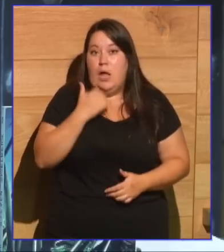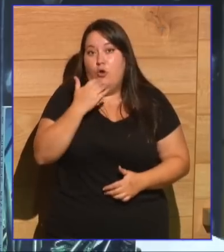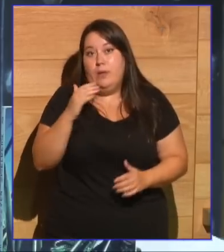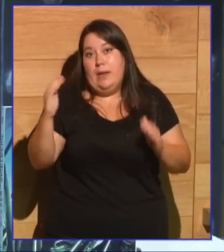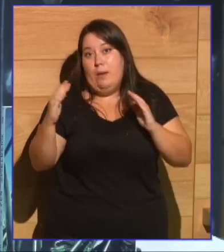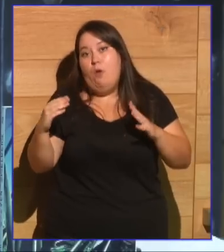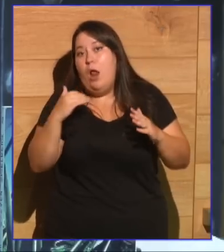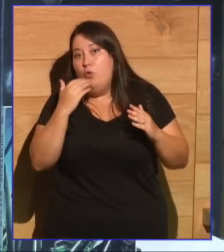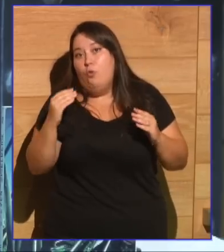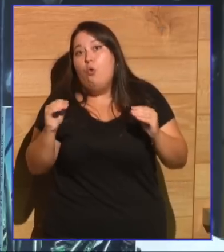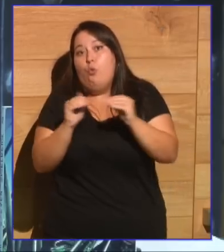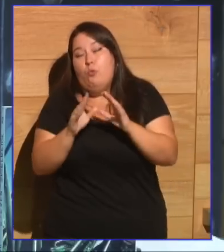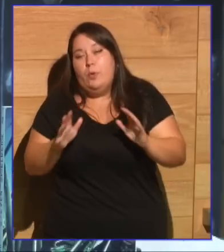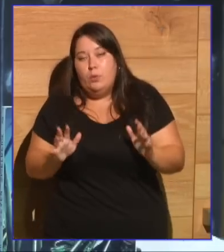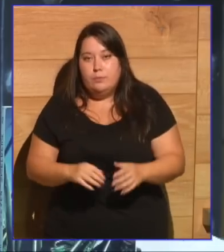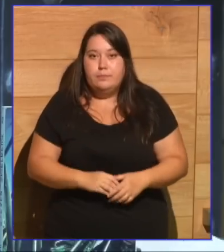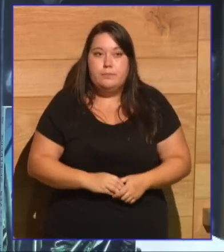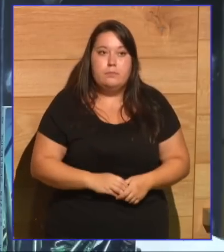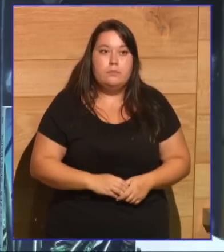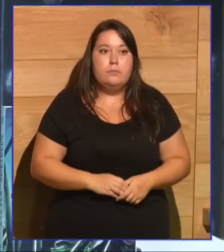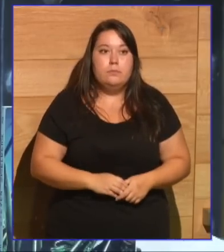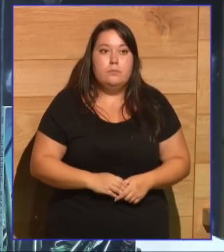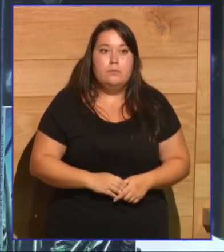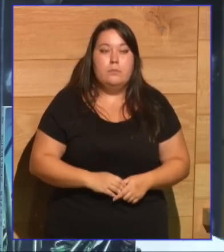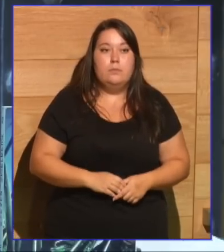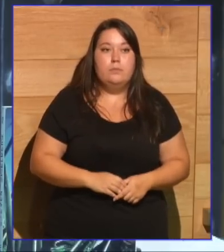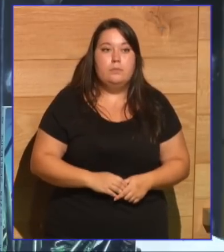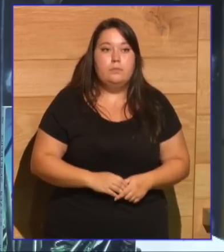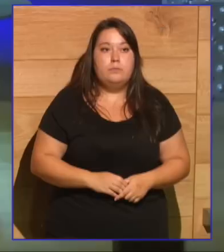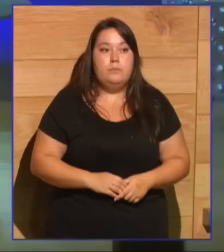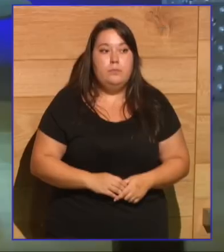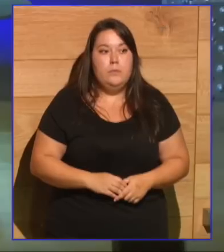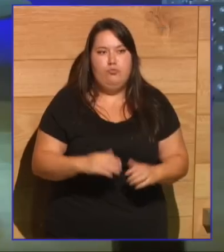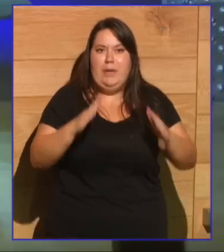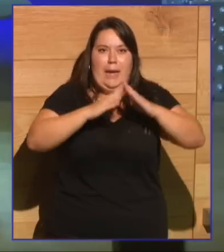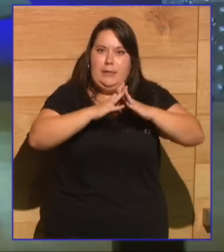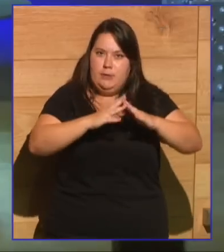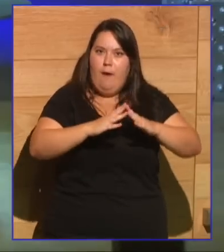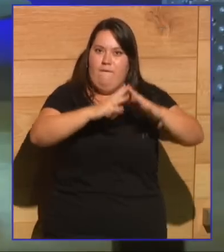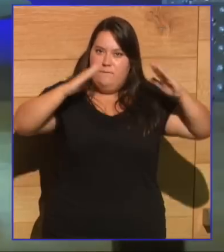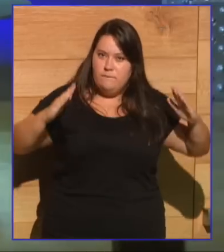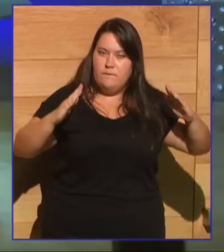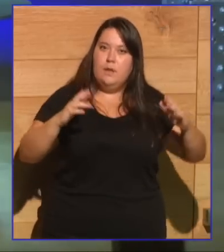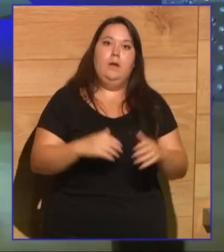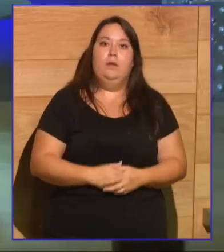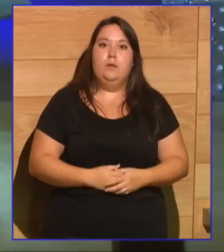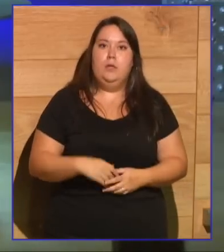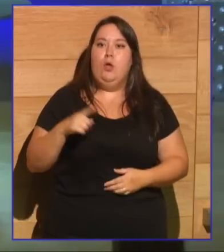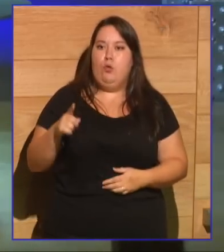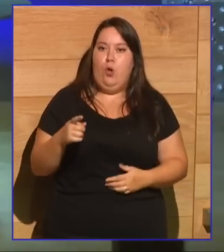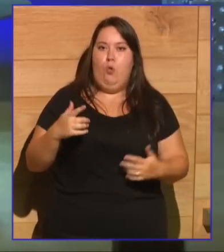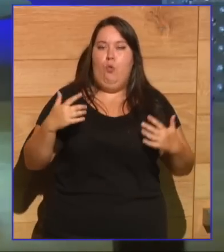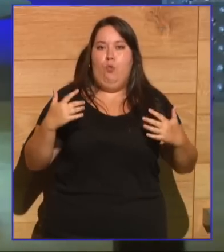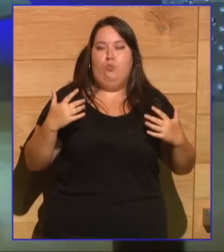al margen de que él se sintiera también de esa manera me refiero al propio spielberg ven más determinada edad viene una casa gigantesca con un vestidor para él solo lleno de